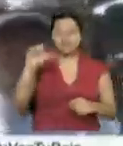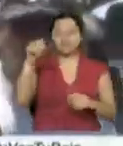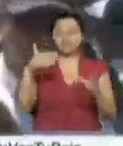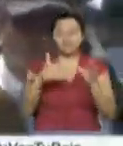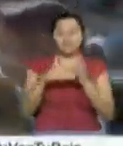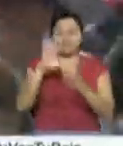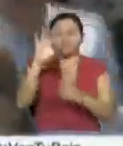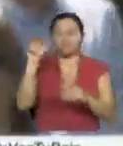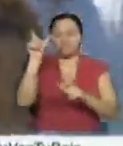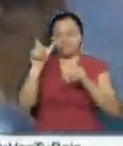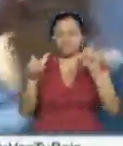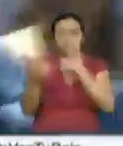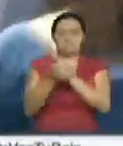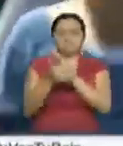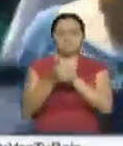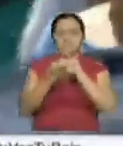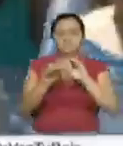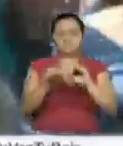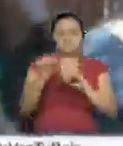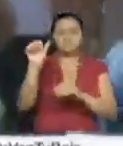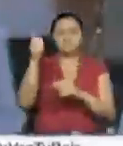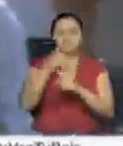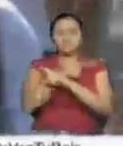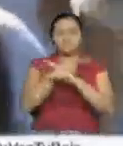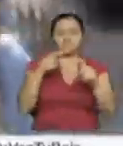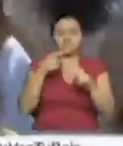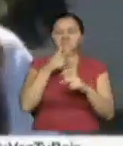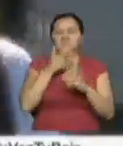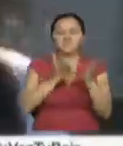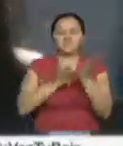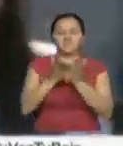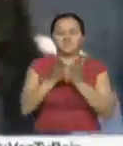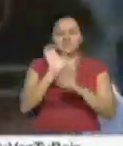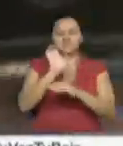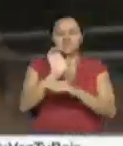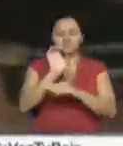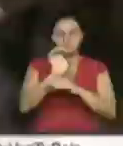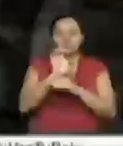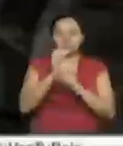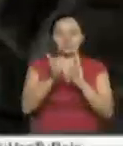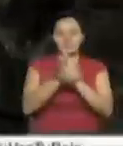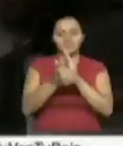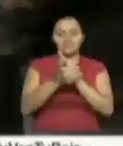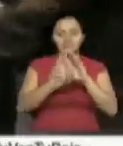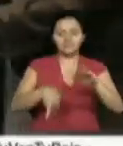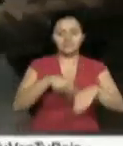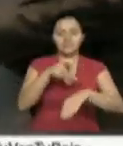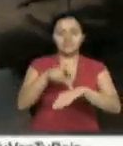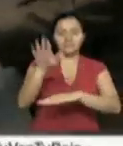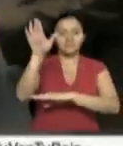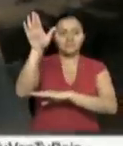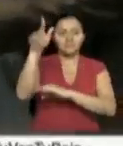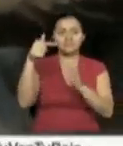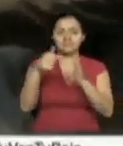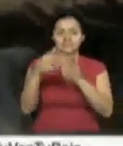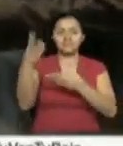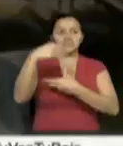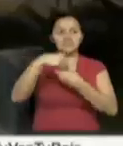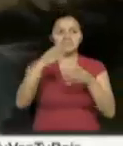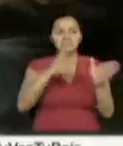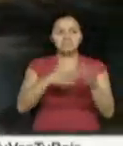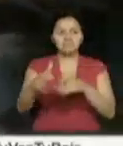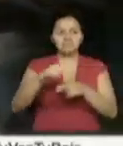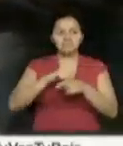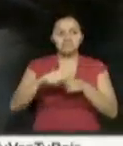10.500 personas serán capacitadas desde este 10 de marzo por el Servicio Ecuatoriano de Capacitación Profesional, SECAP, dentro de un programa